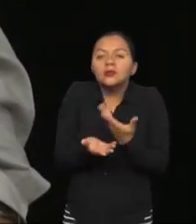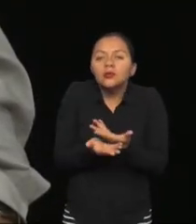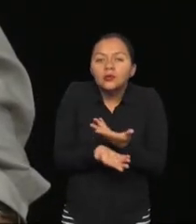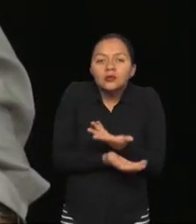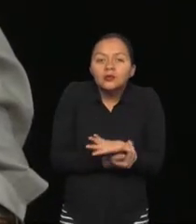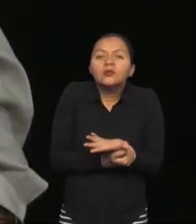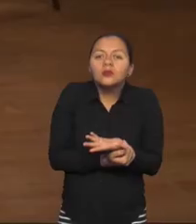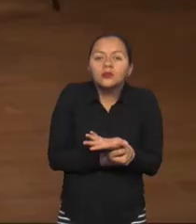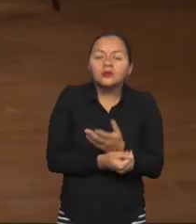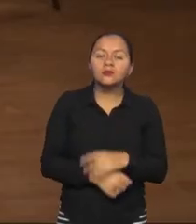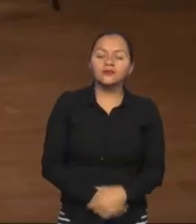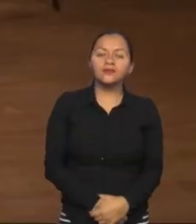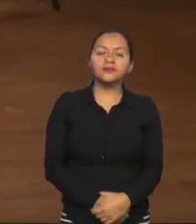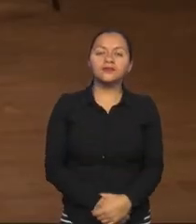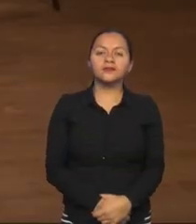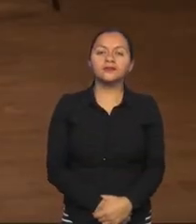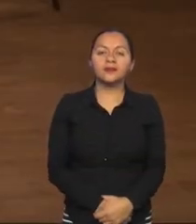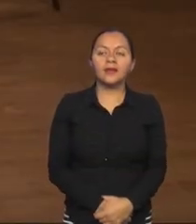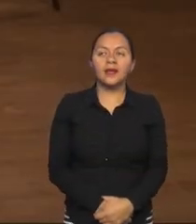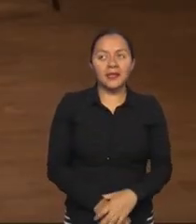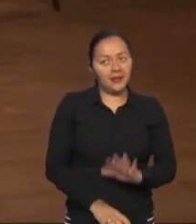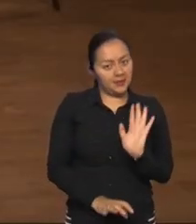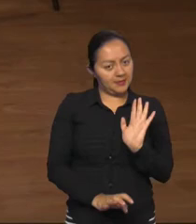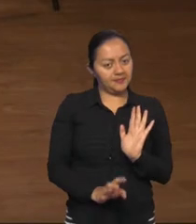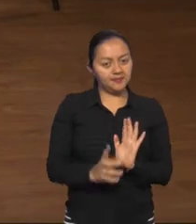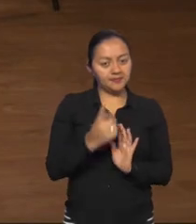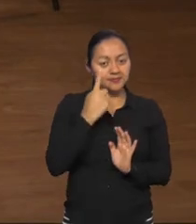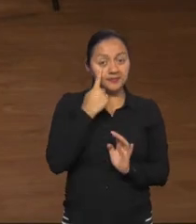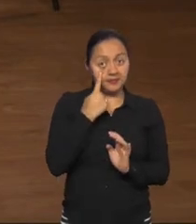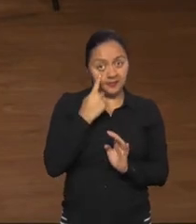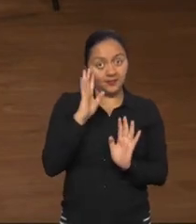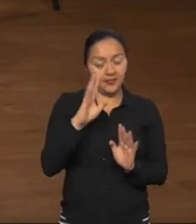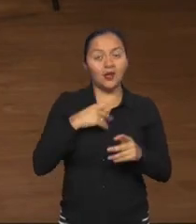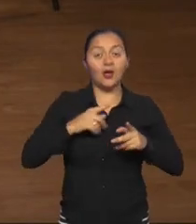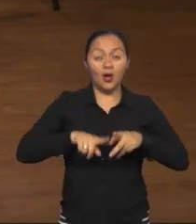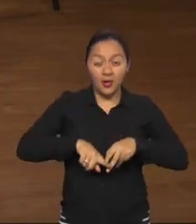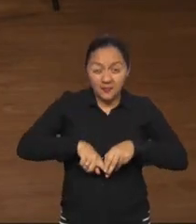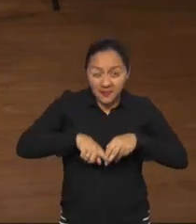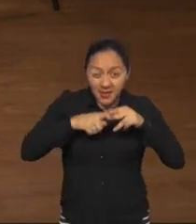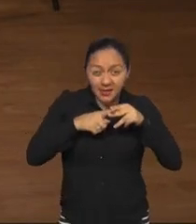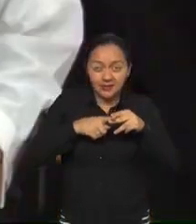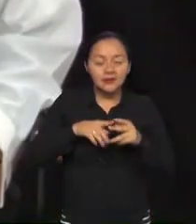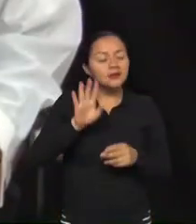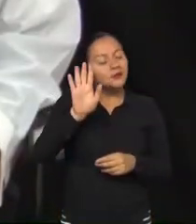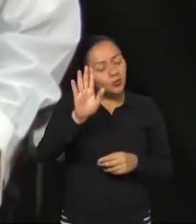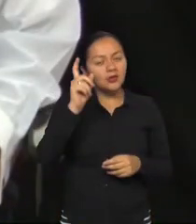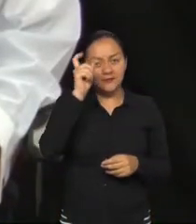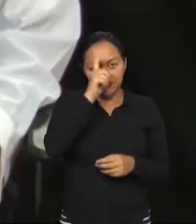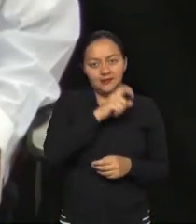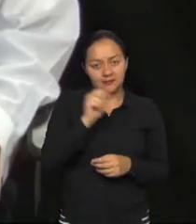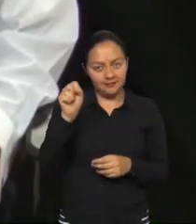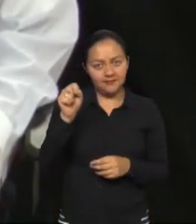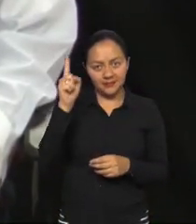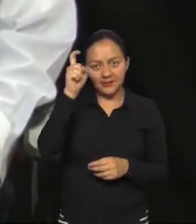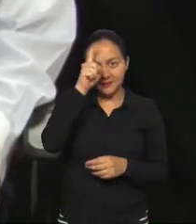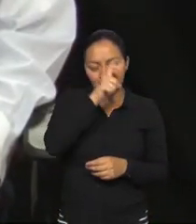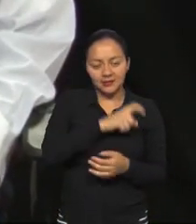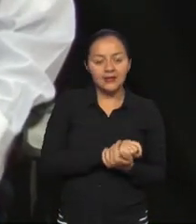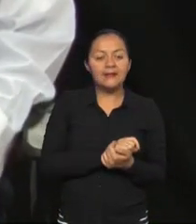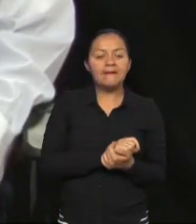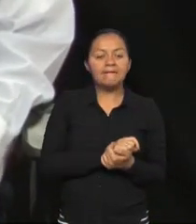con discapacidad intelectual? Bueno, esta vez al comienzo fue un poquito complejo, pero